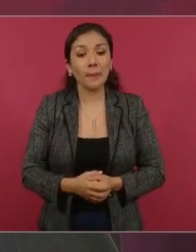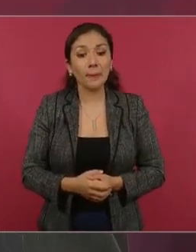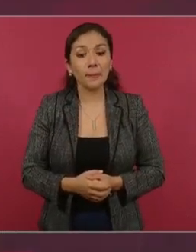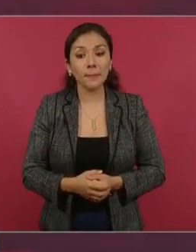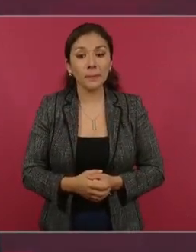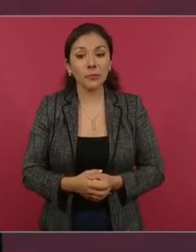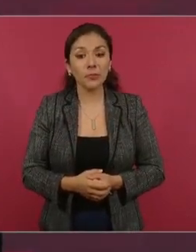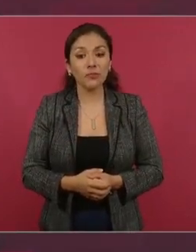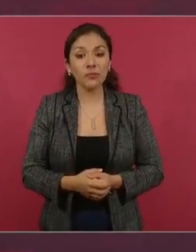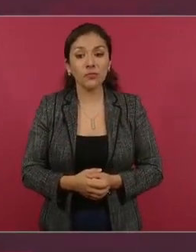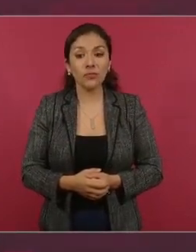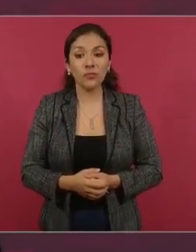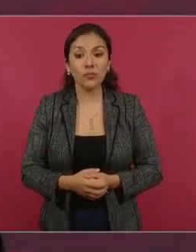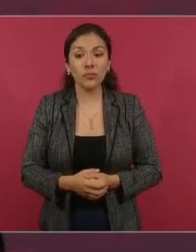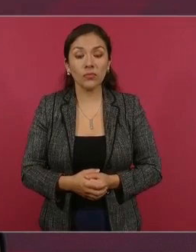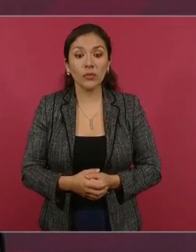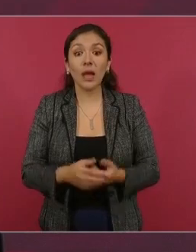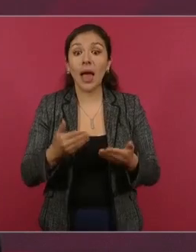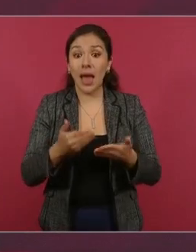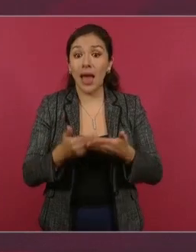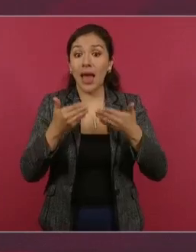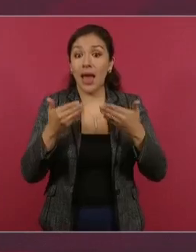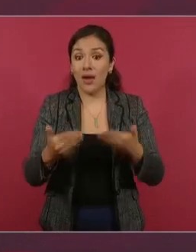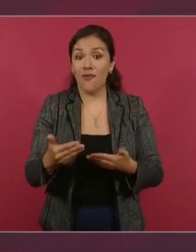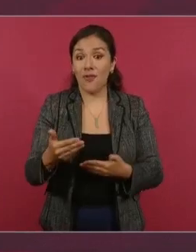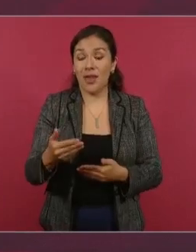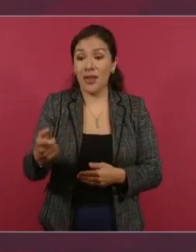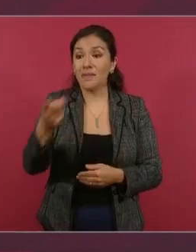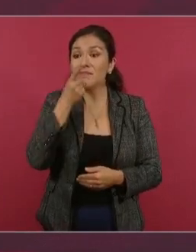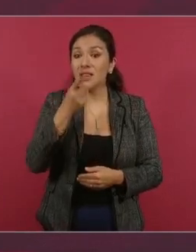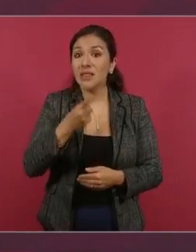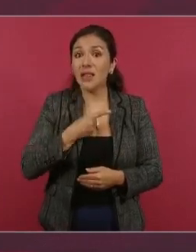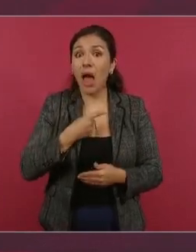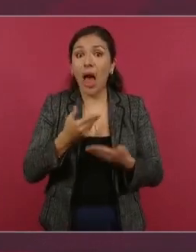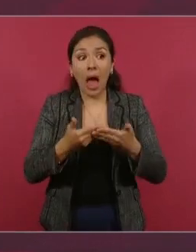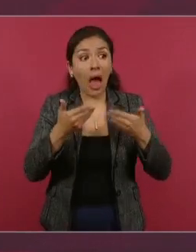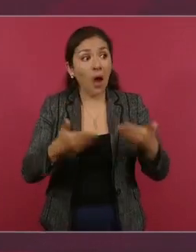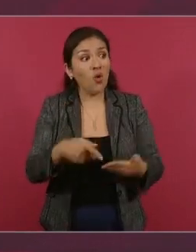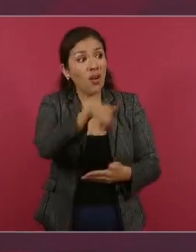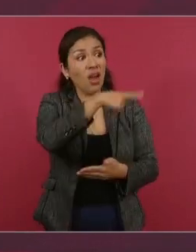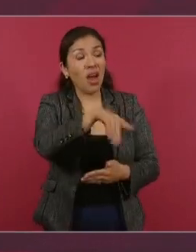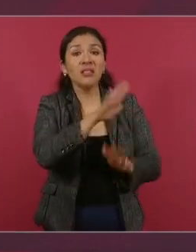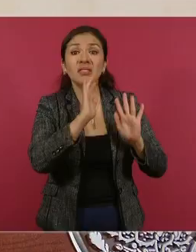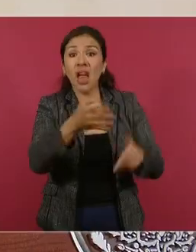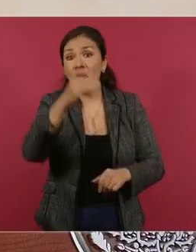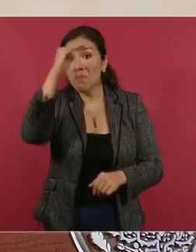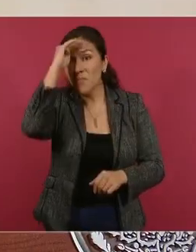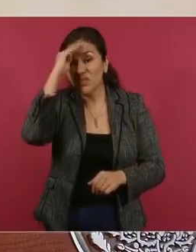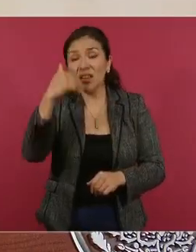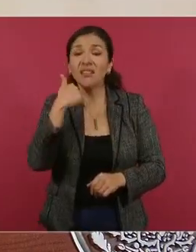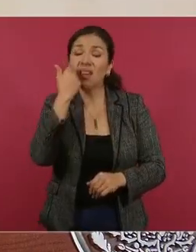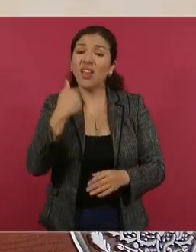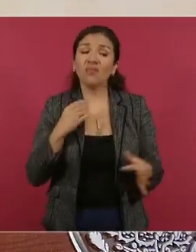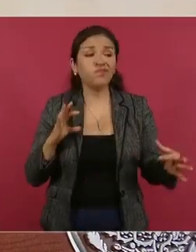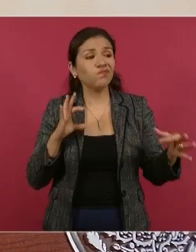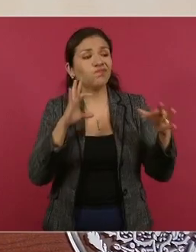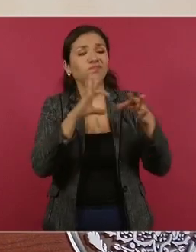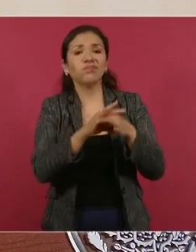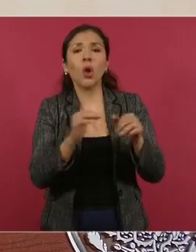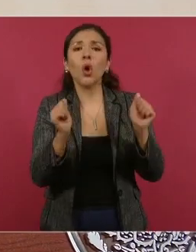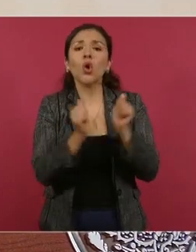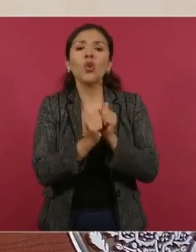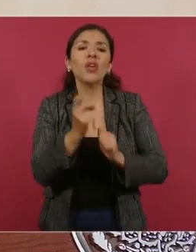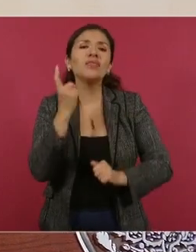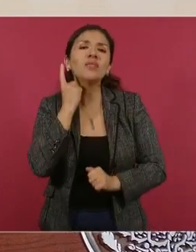Y ahora que me informan que ya están pensando en alianza con